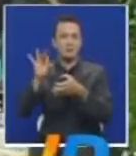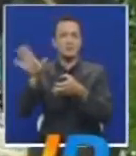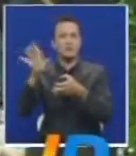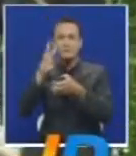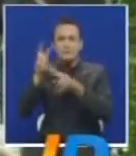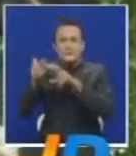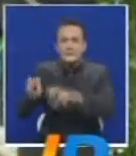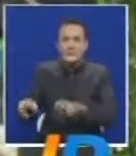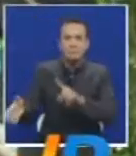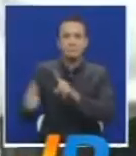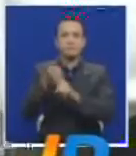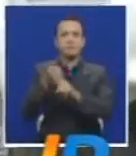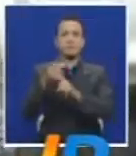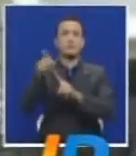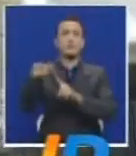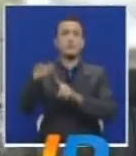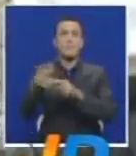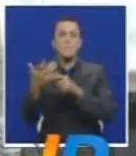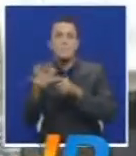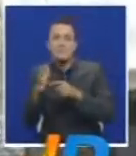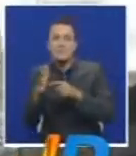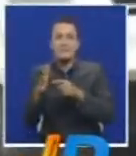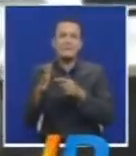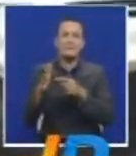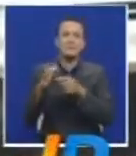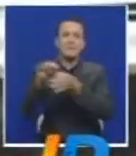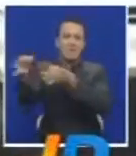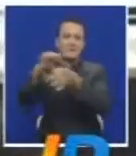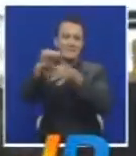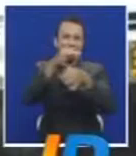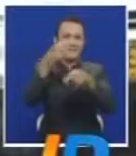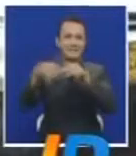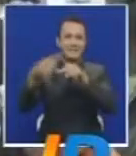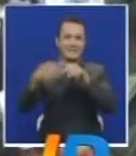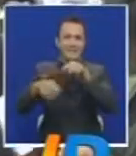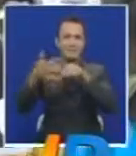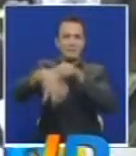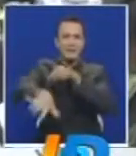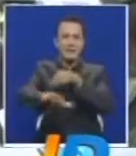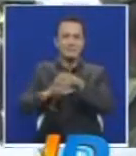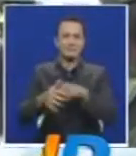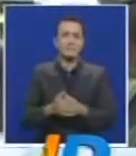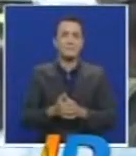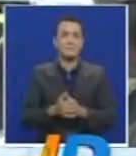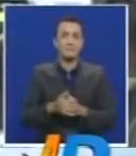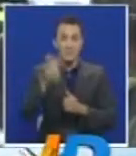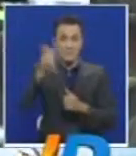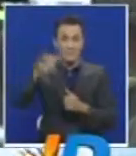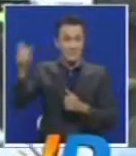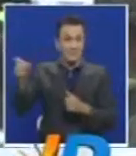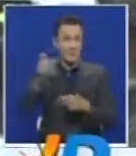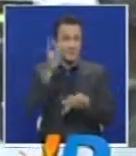permitió la incautación de un arsenal en sectores como Viento Libre y la zona de Bajamar. Los criminales